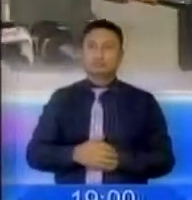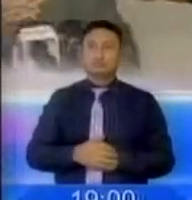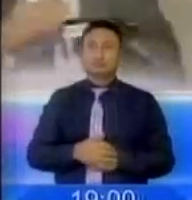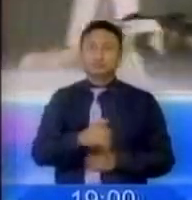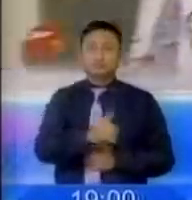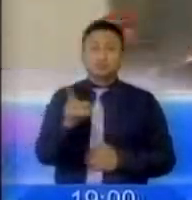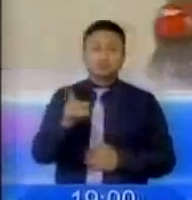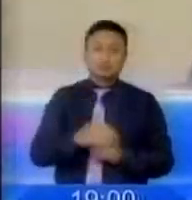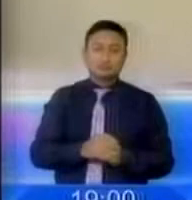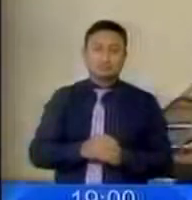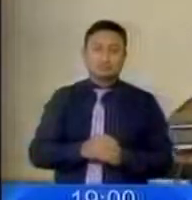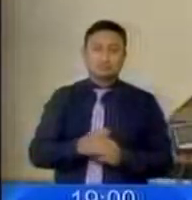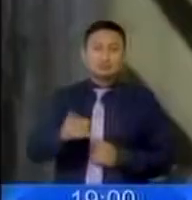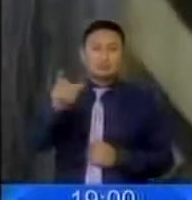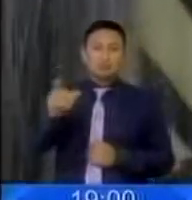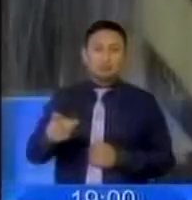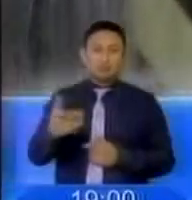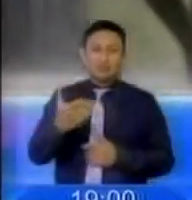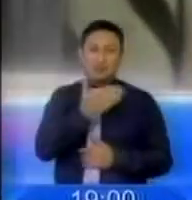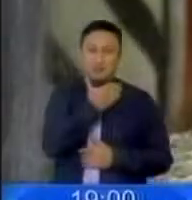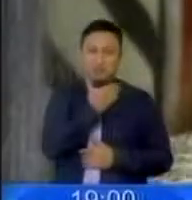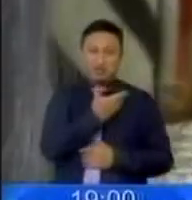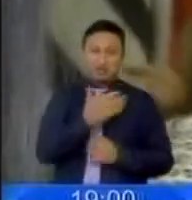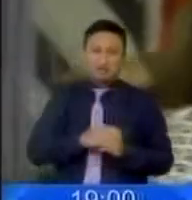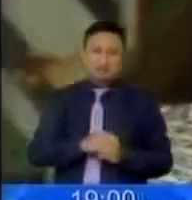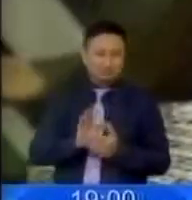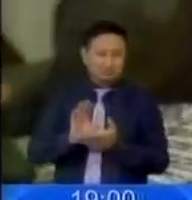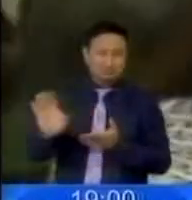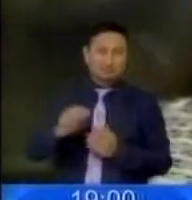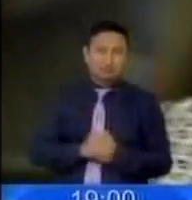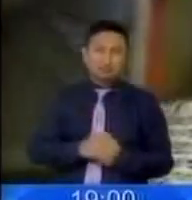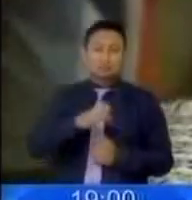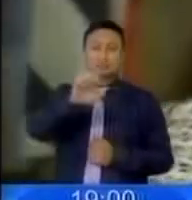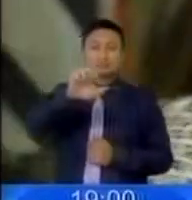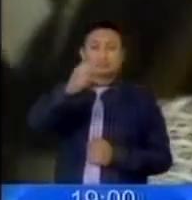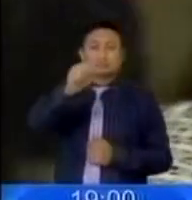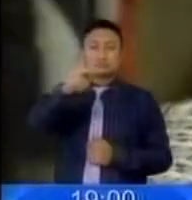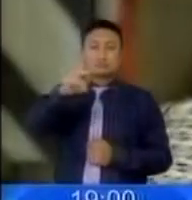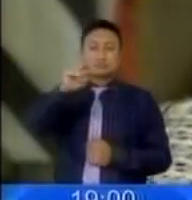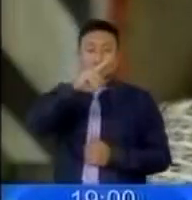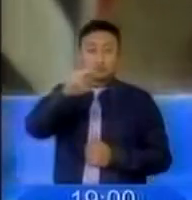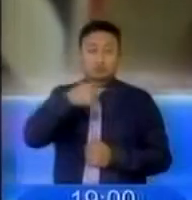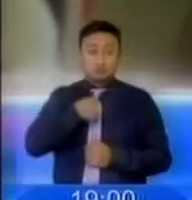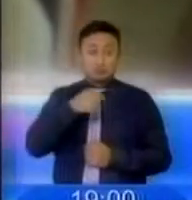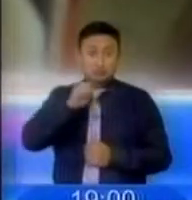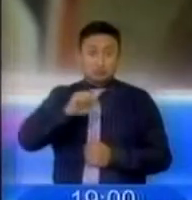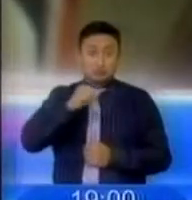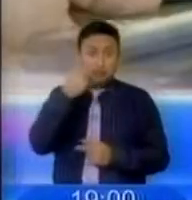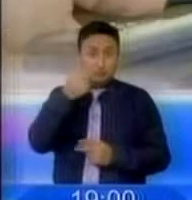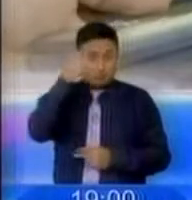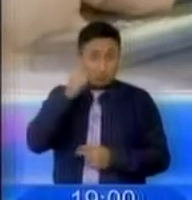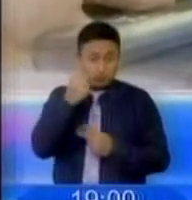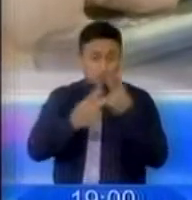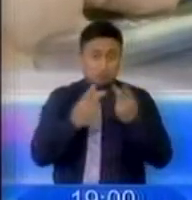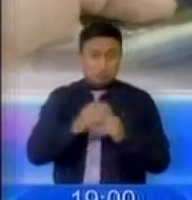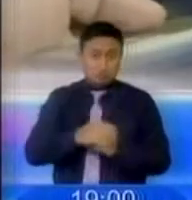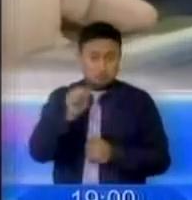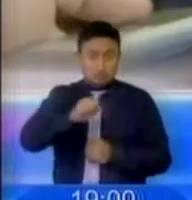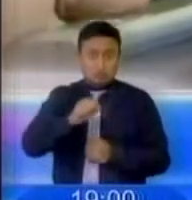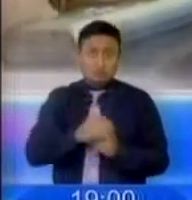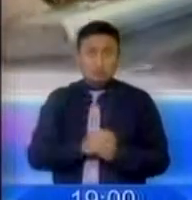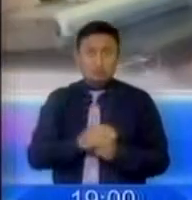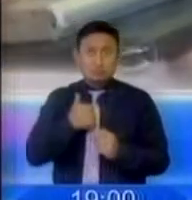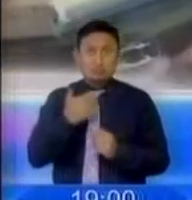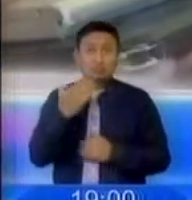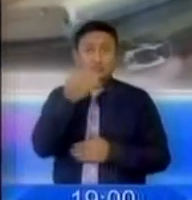Yo no acepto, señores, la interrupción de un malcriado. La asambleísta Sofía Espín no negó la visita efectuada al agente de inteligencia en la cárcel. Sí, el día de ayer me